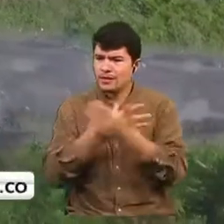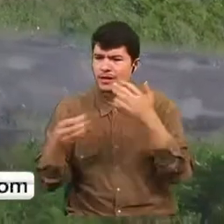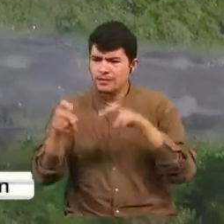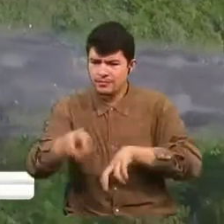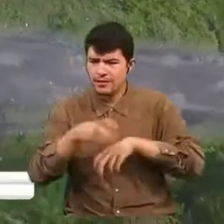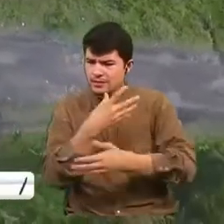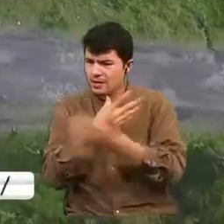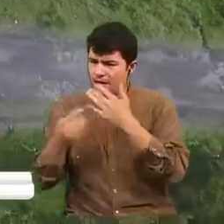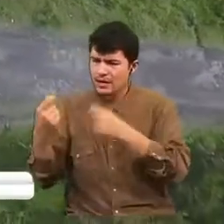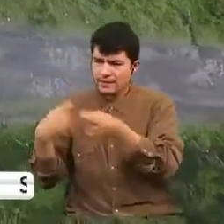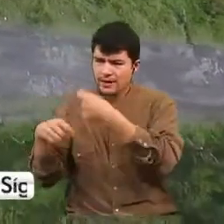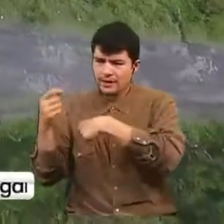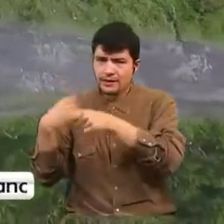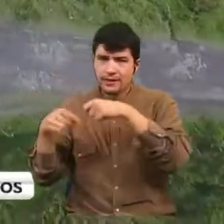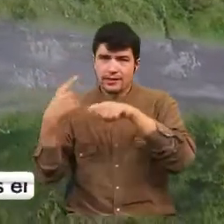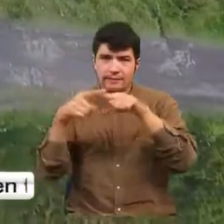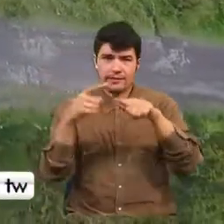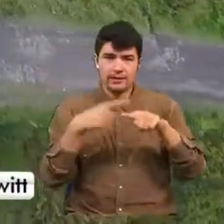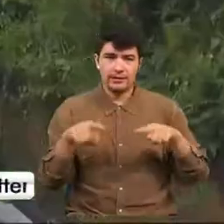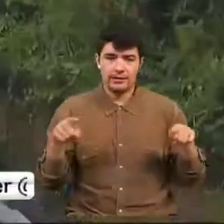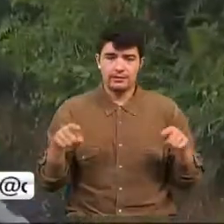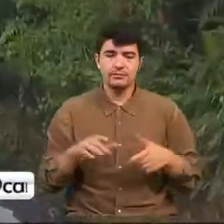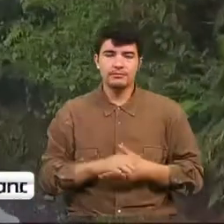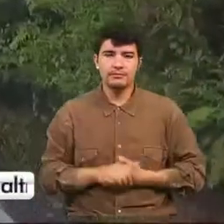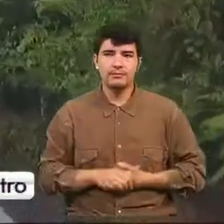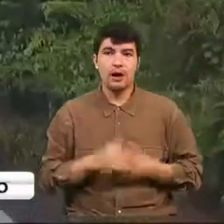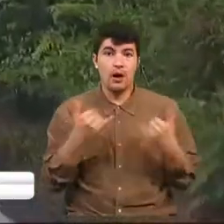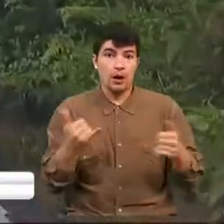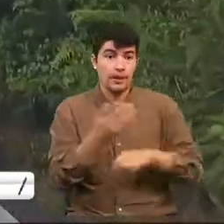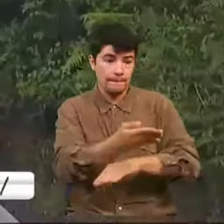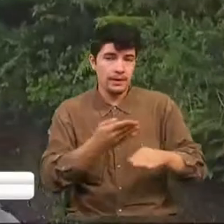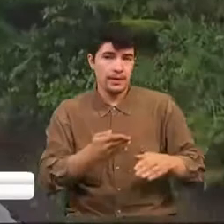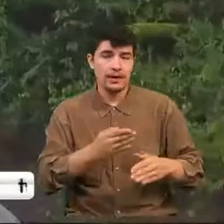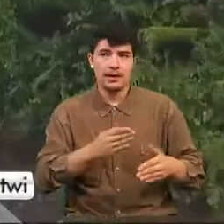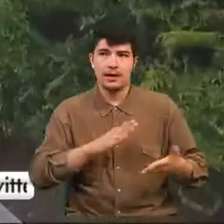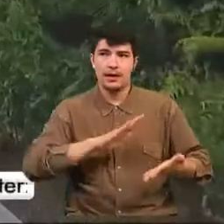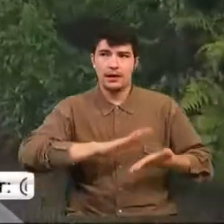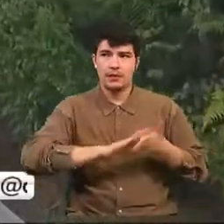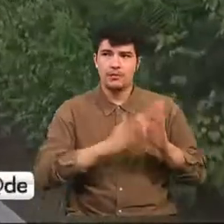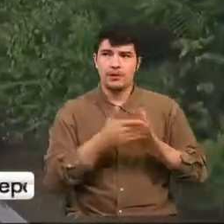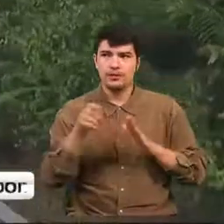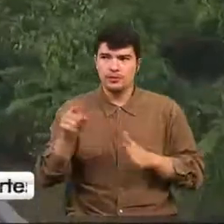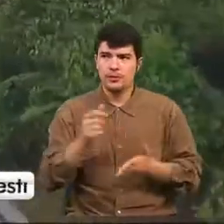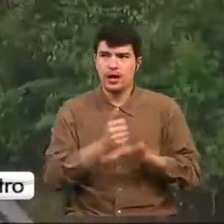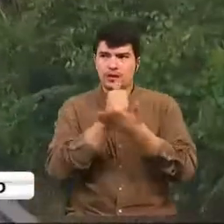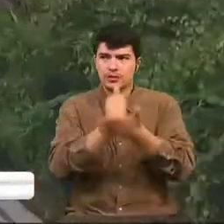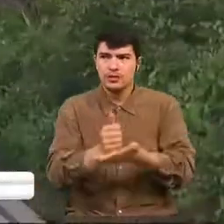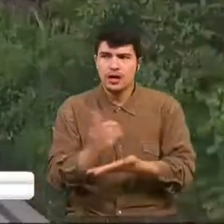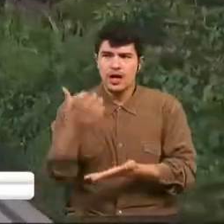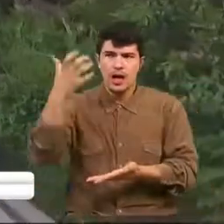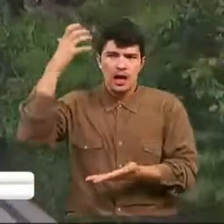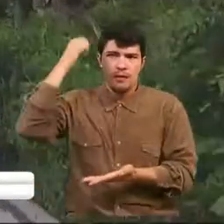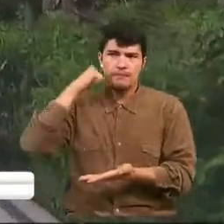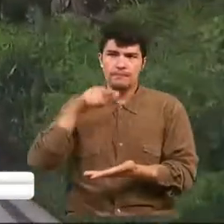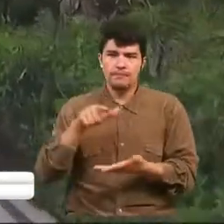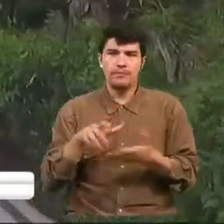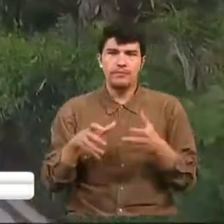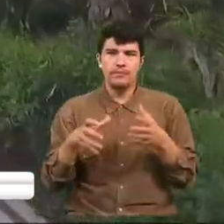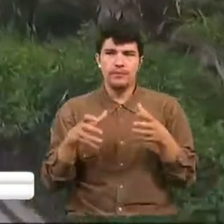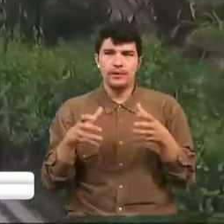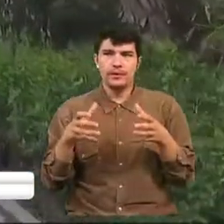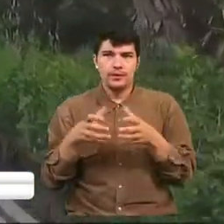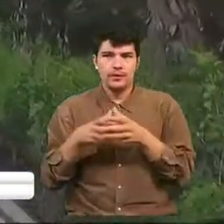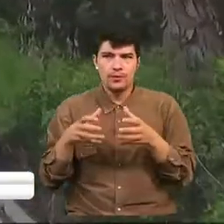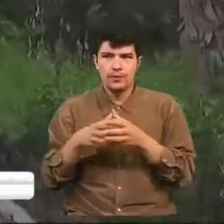otras localidades de la provincia de Vélez. No, y hoy le estamos pidiendo a la comunidad que nos ayude con el mantenimiento de cunetas, a volver a las épocas de los convites, cuando